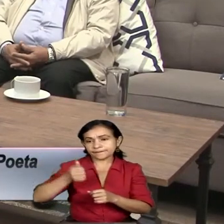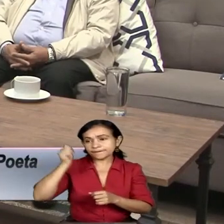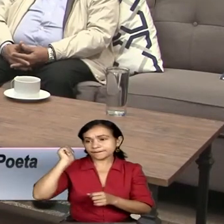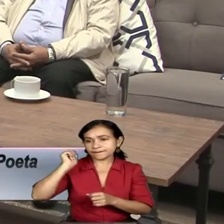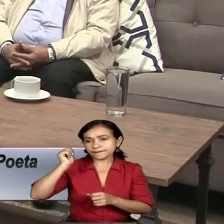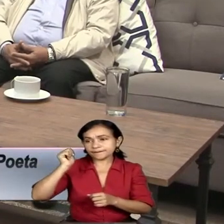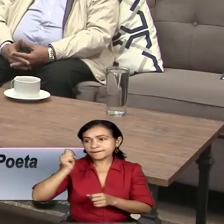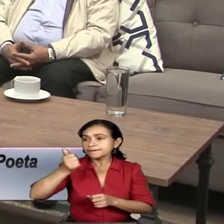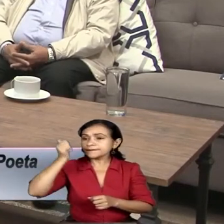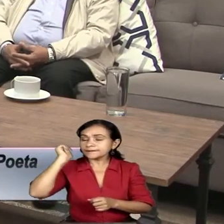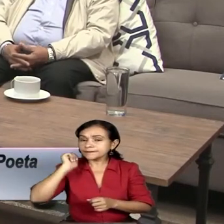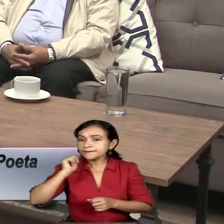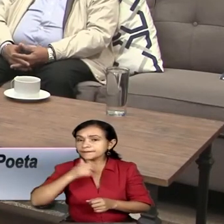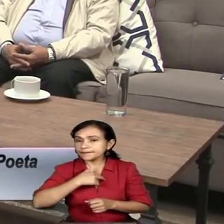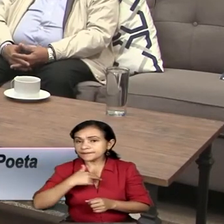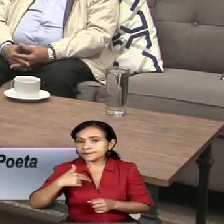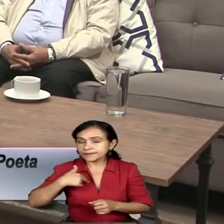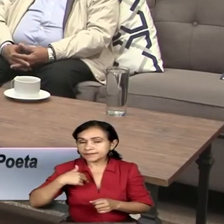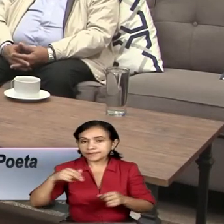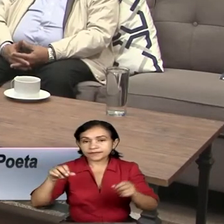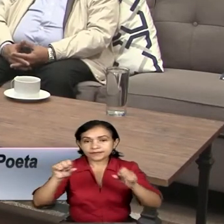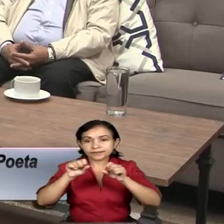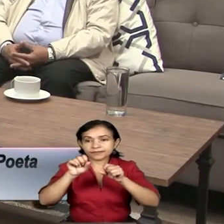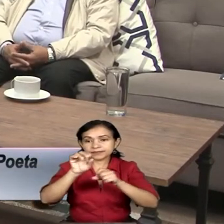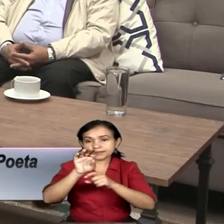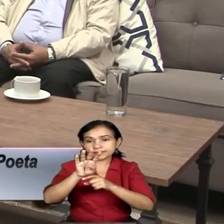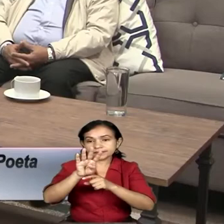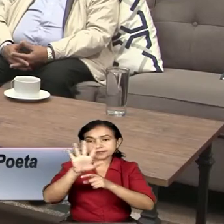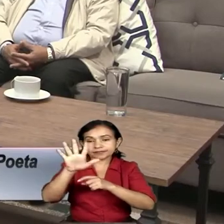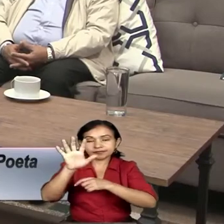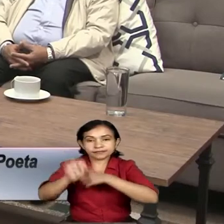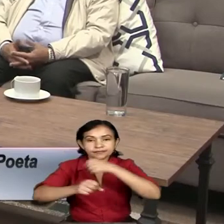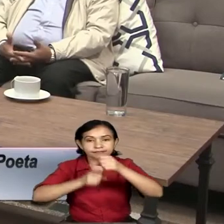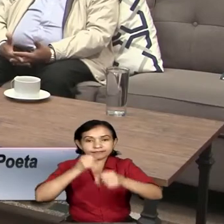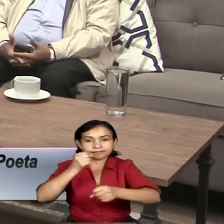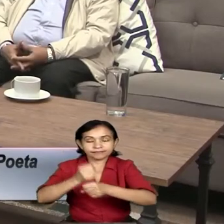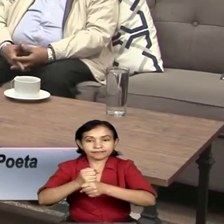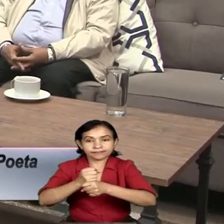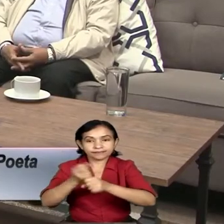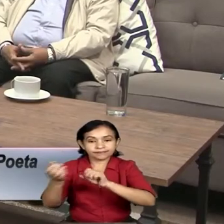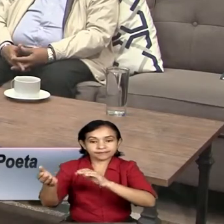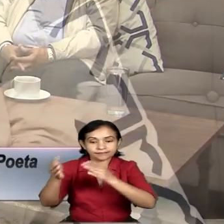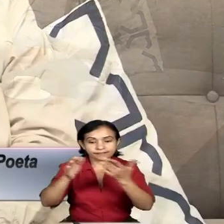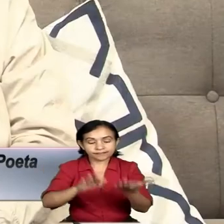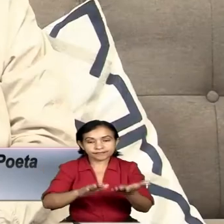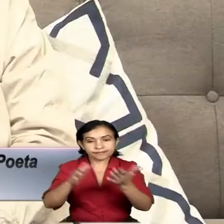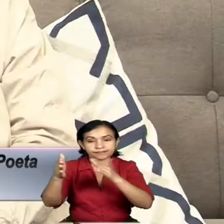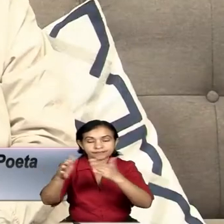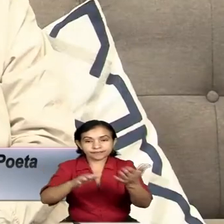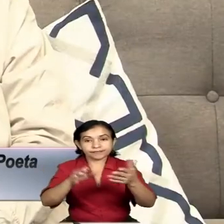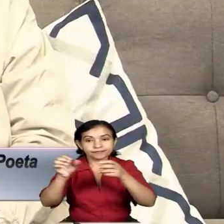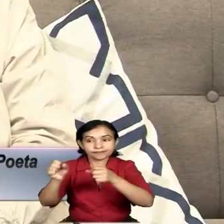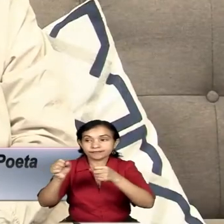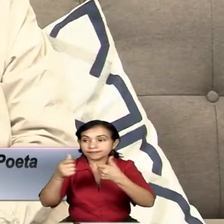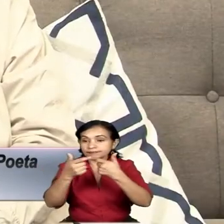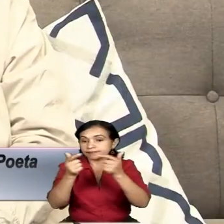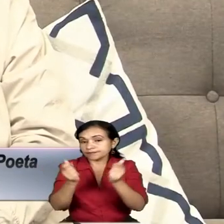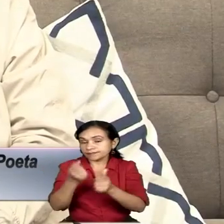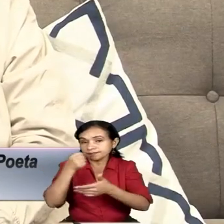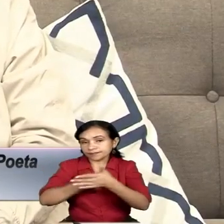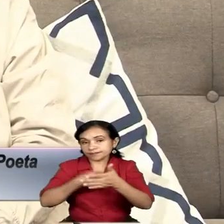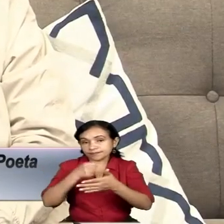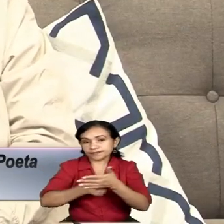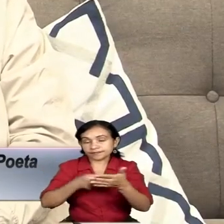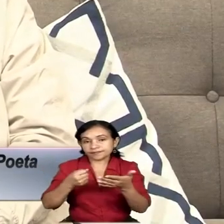ayer, celebrar el 45 aniversario de los héroes de Nanaimo. Es decir,